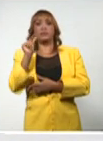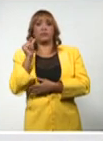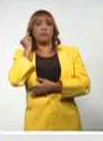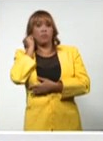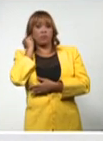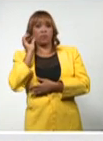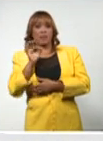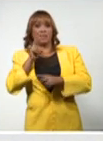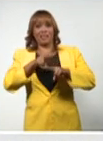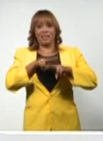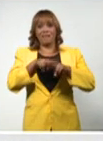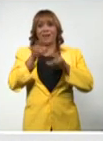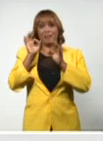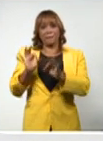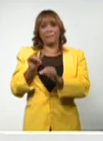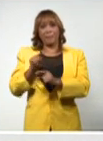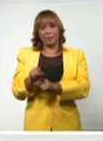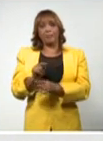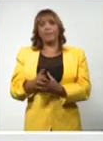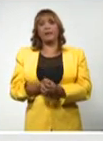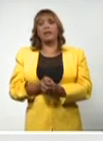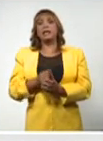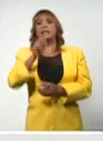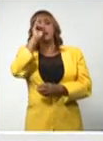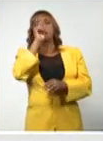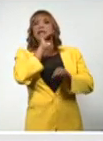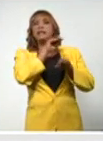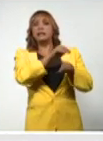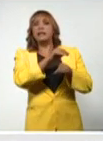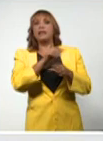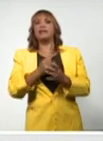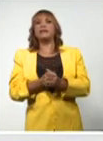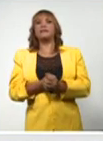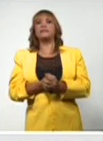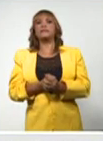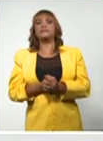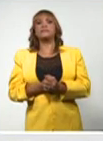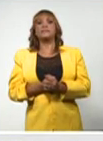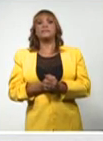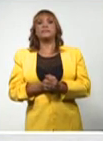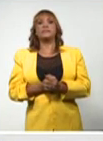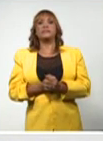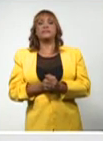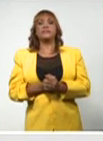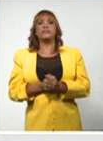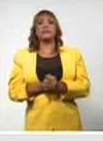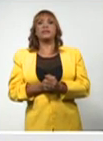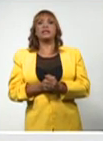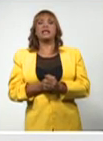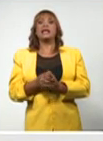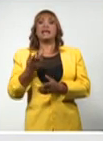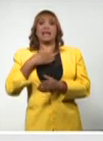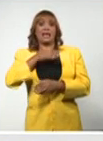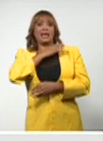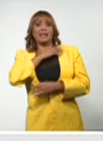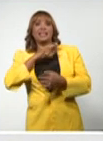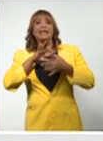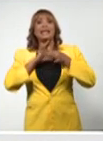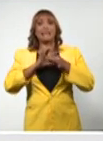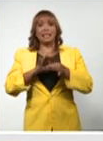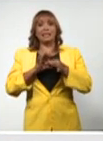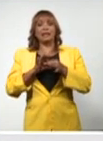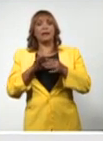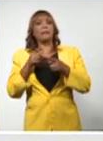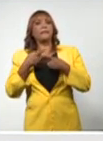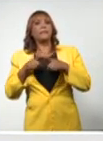está ingresada en el hospital Dr. Luis Díaz Soto, reportaba de crítica, pero